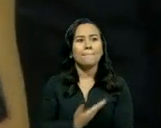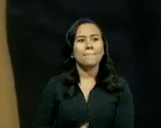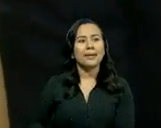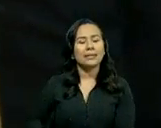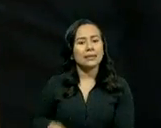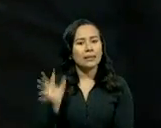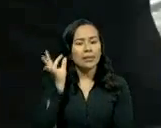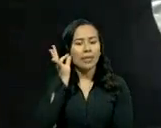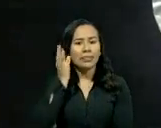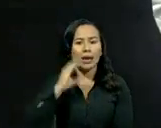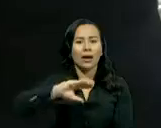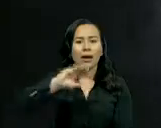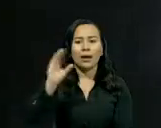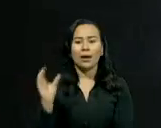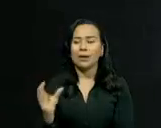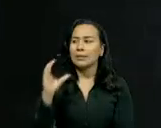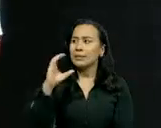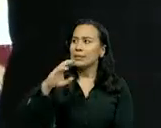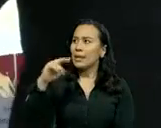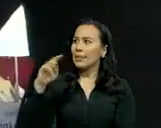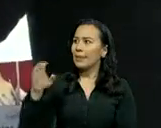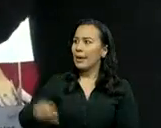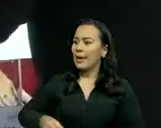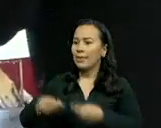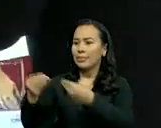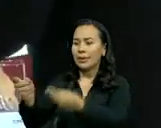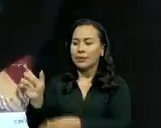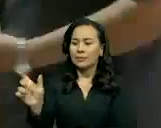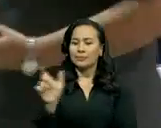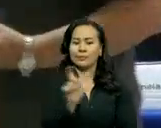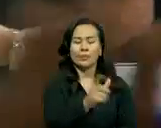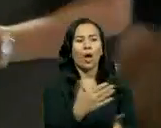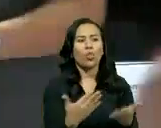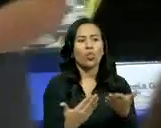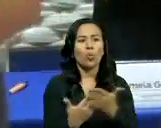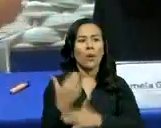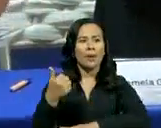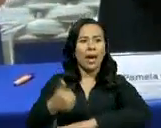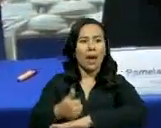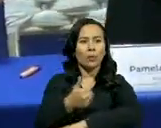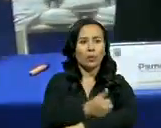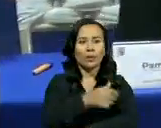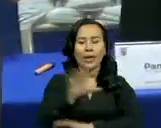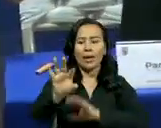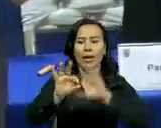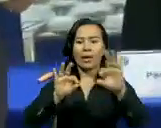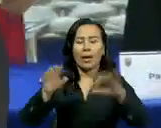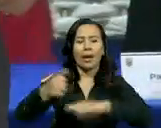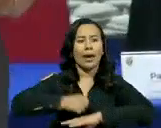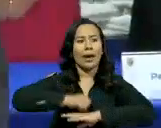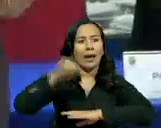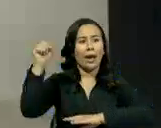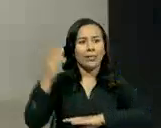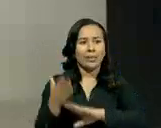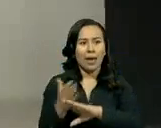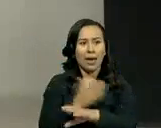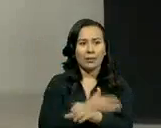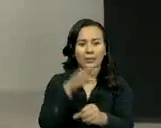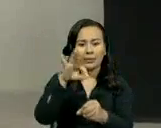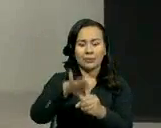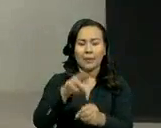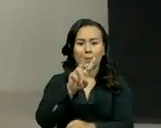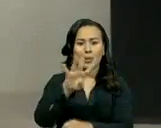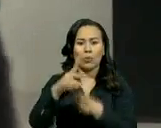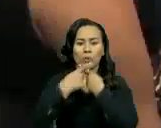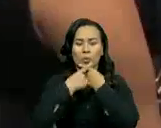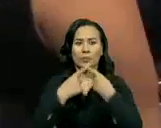Nacional Electoral, para realizar la entrega de credenciales a las nuevas autoridades que fueron electas en los escrutinios del pasado